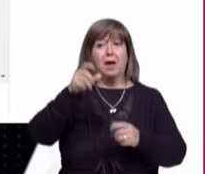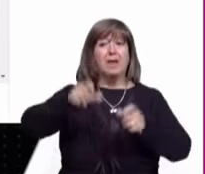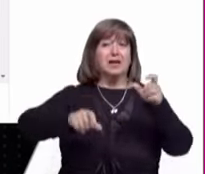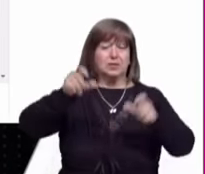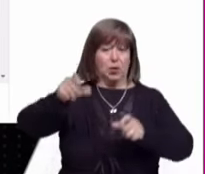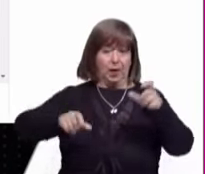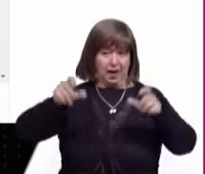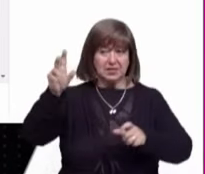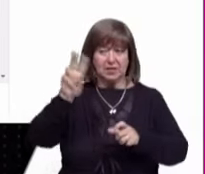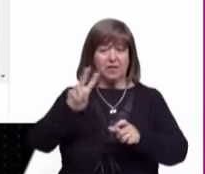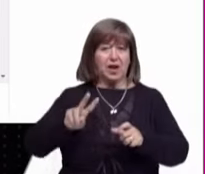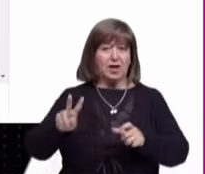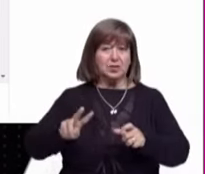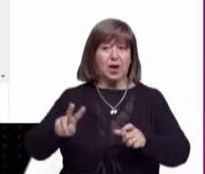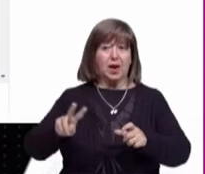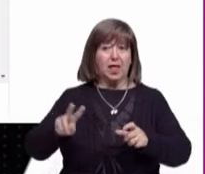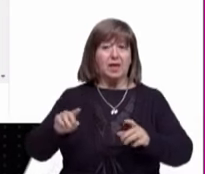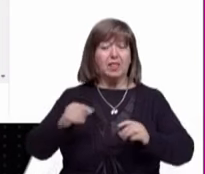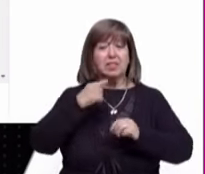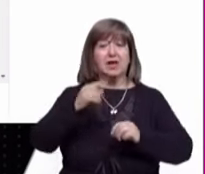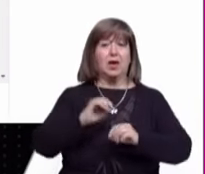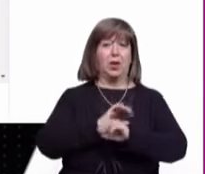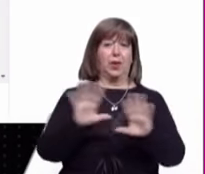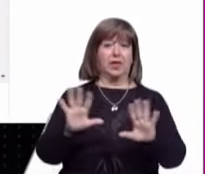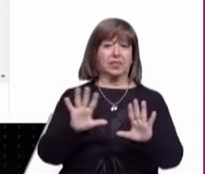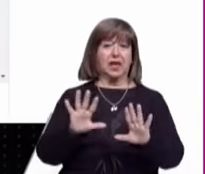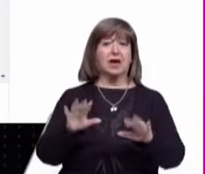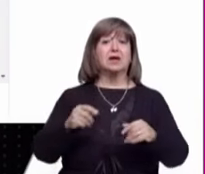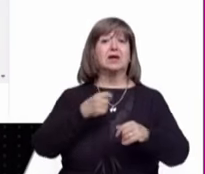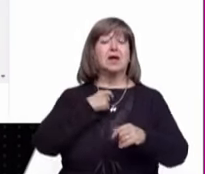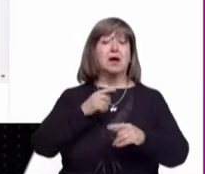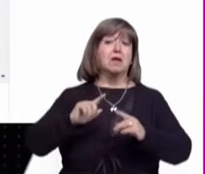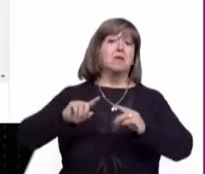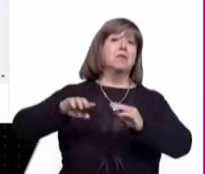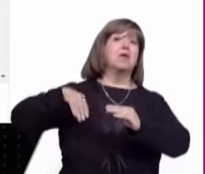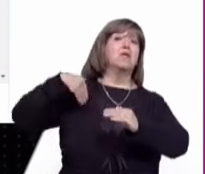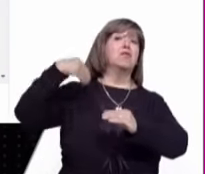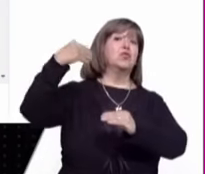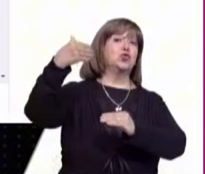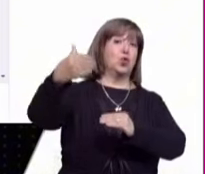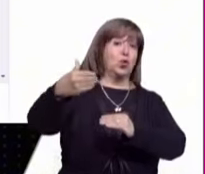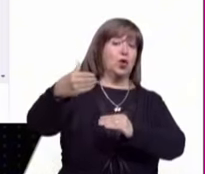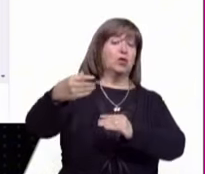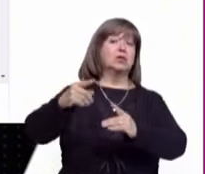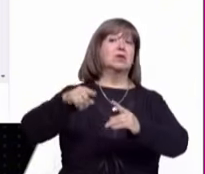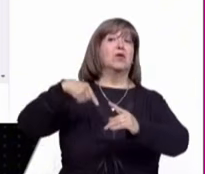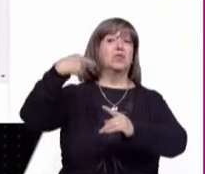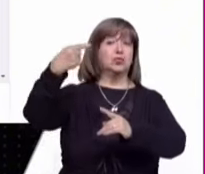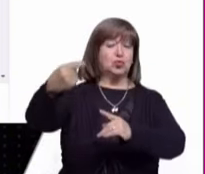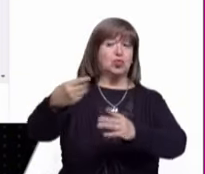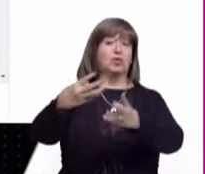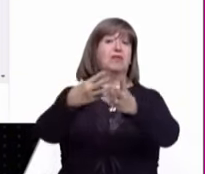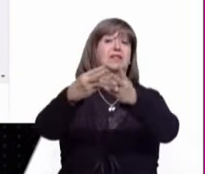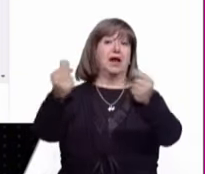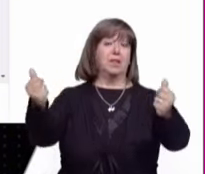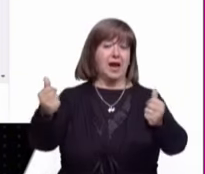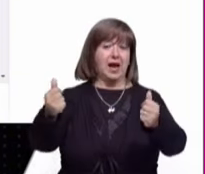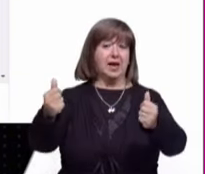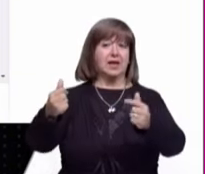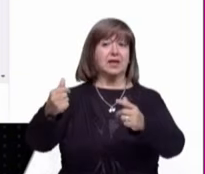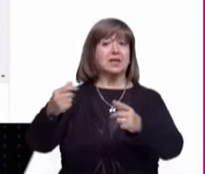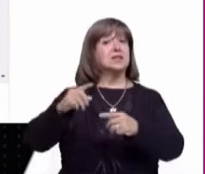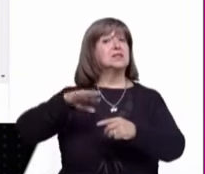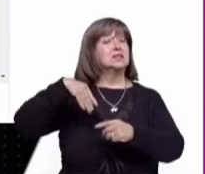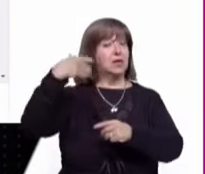venezolanos despertaron y tarde o temprano se va a terminar el socialismo, se va a